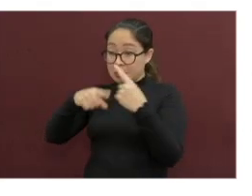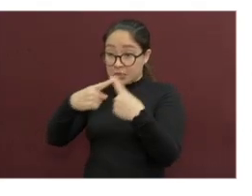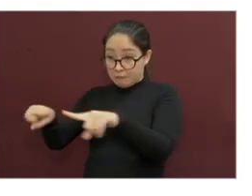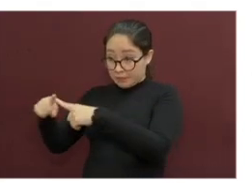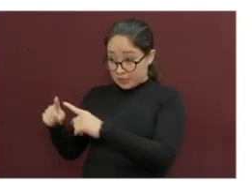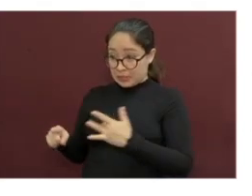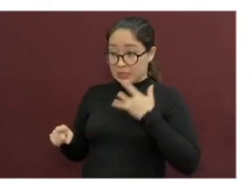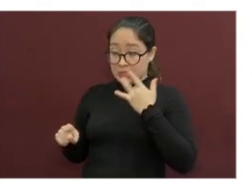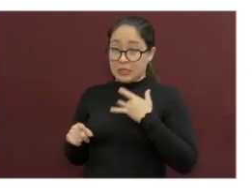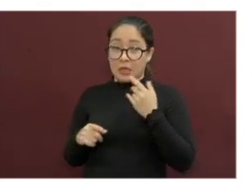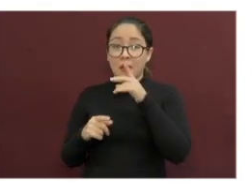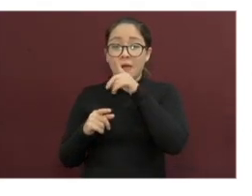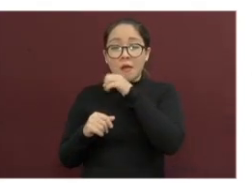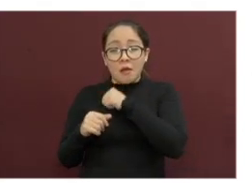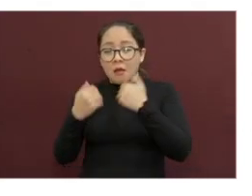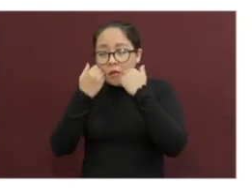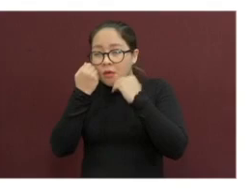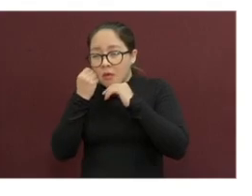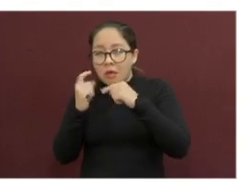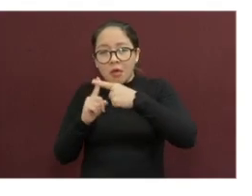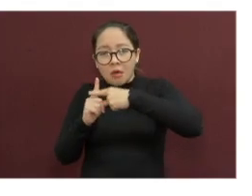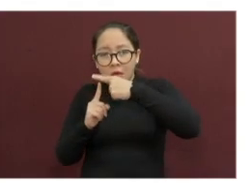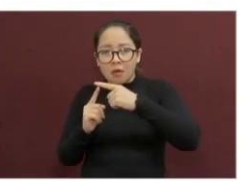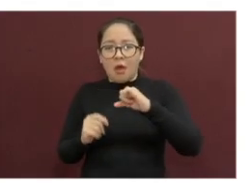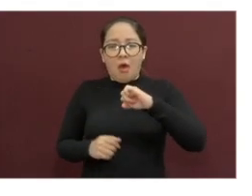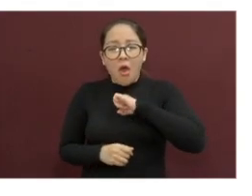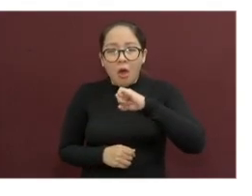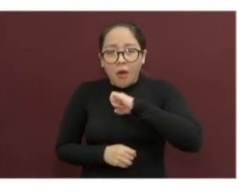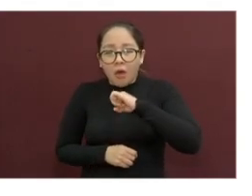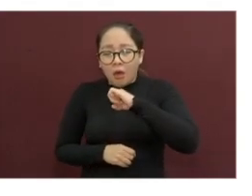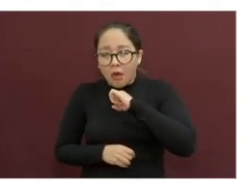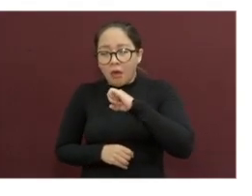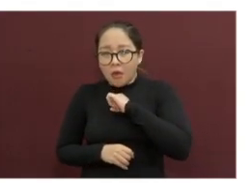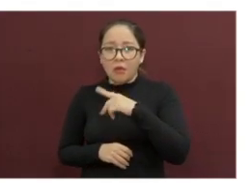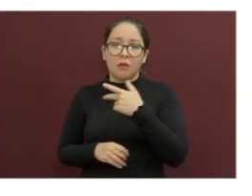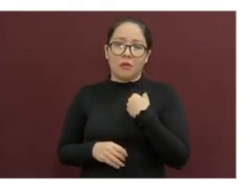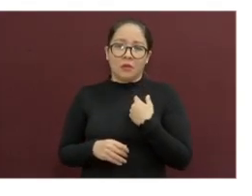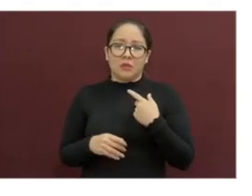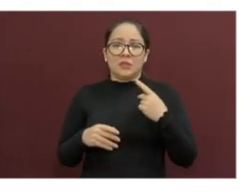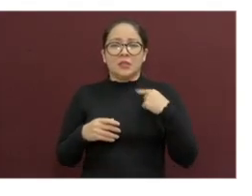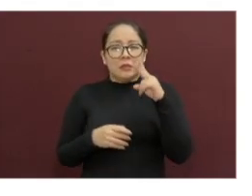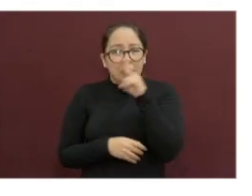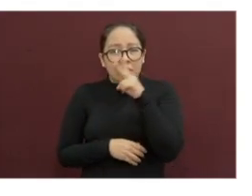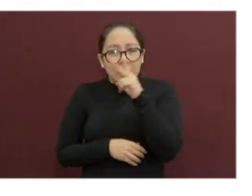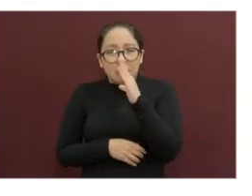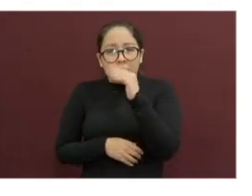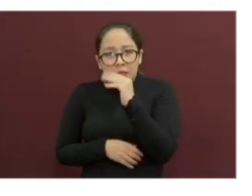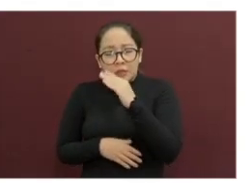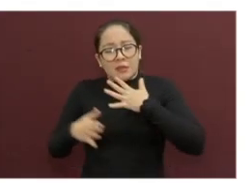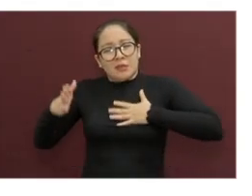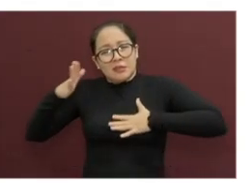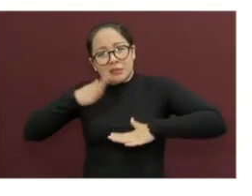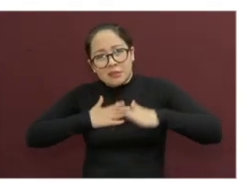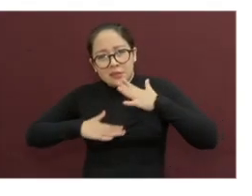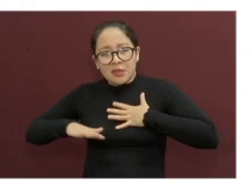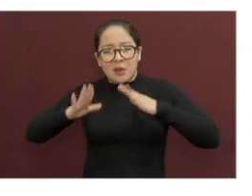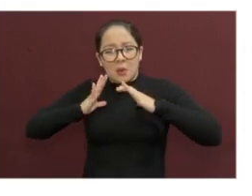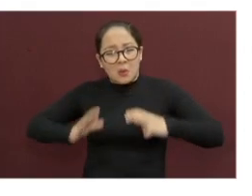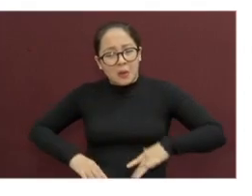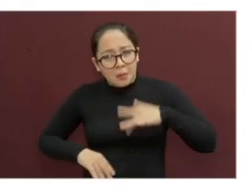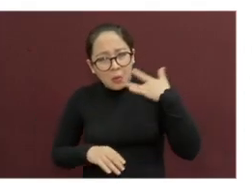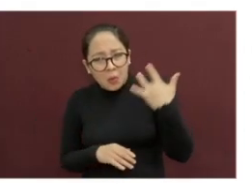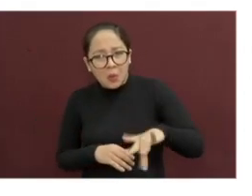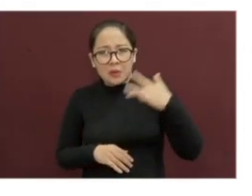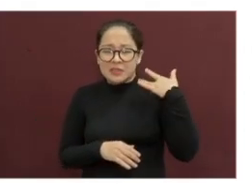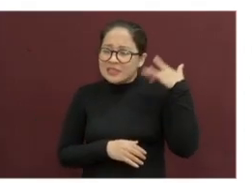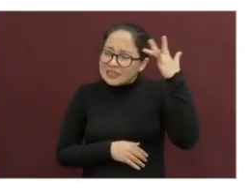escalofríos todos dificultad para respirar fatiga dolor en el cuerpo en los músculos dolor